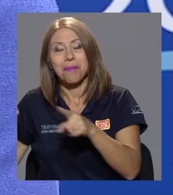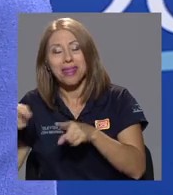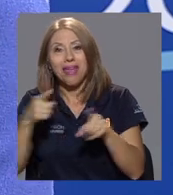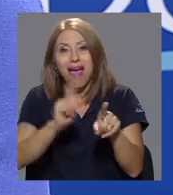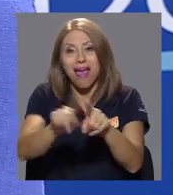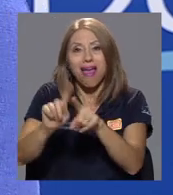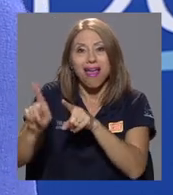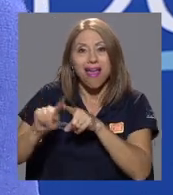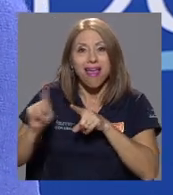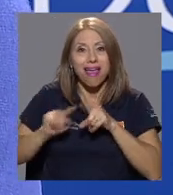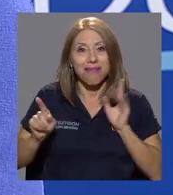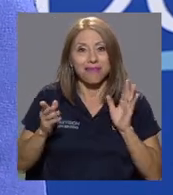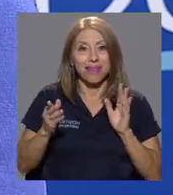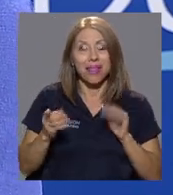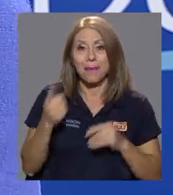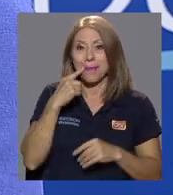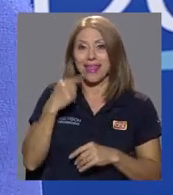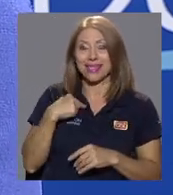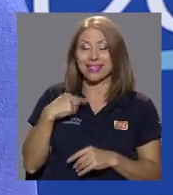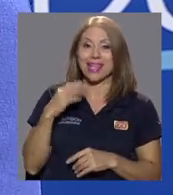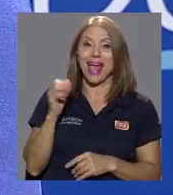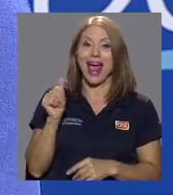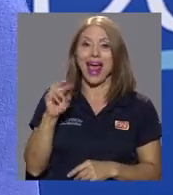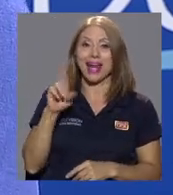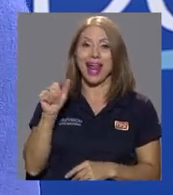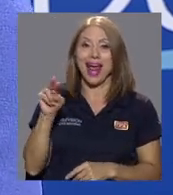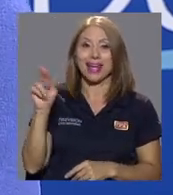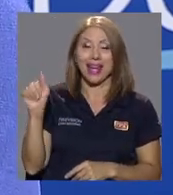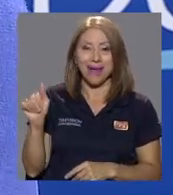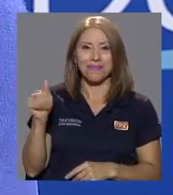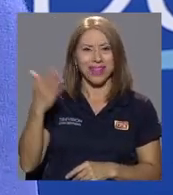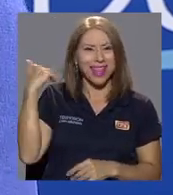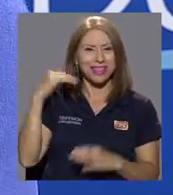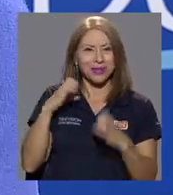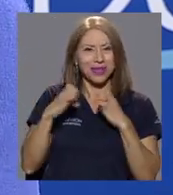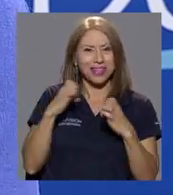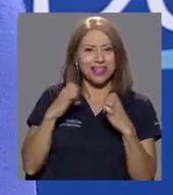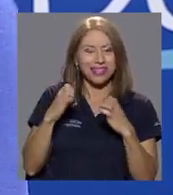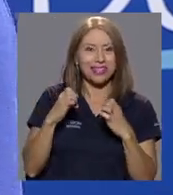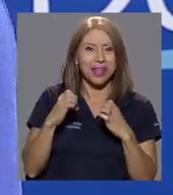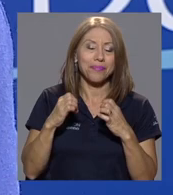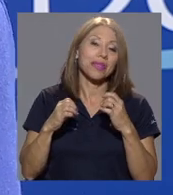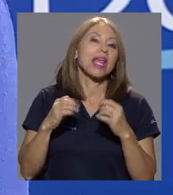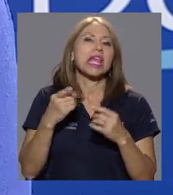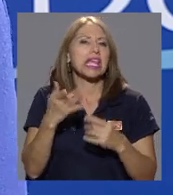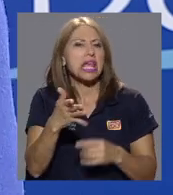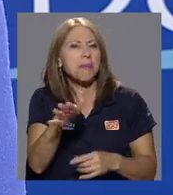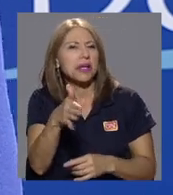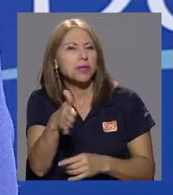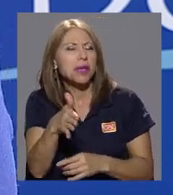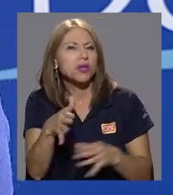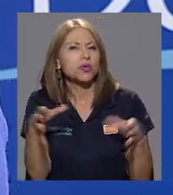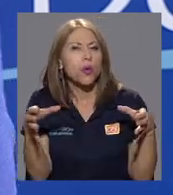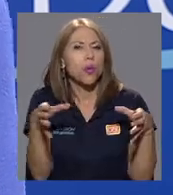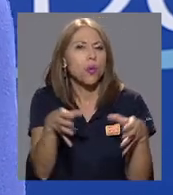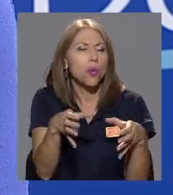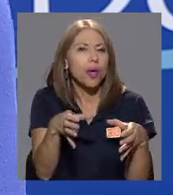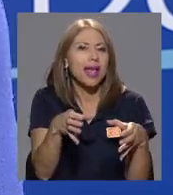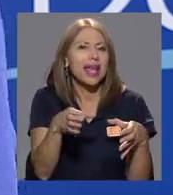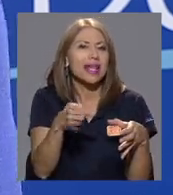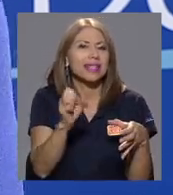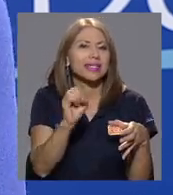don el director arana de la banda sinfónica en una entrevista que tuvimos acá que rondan los 30 36